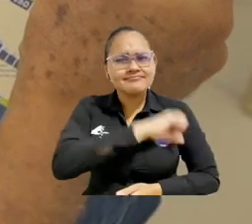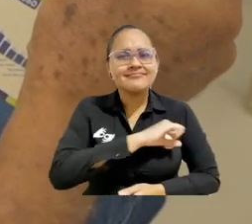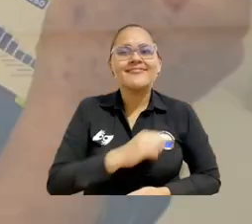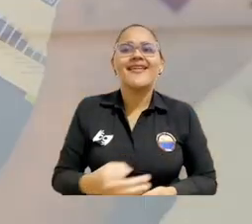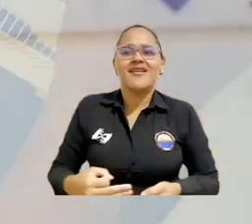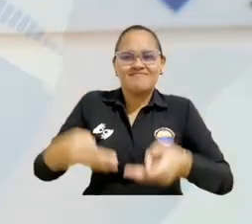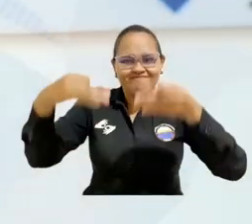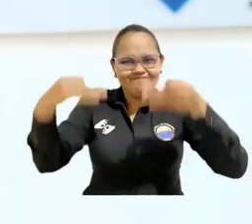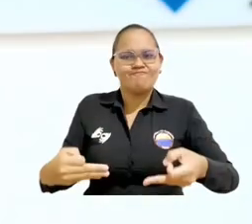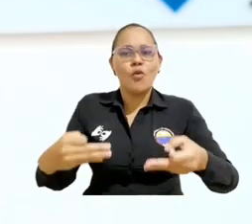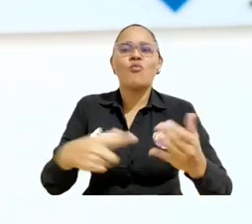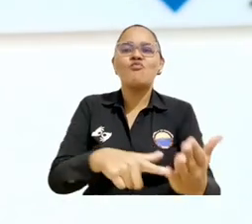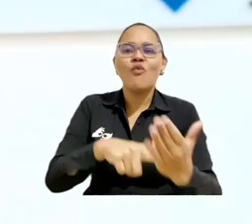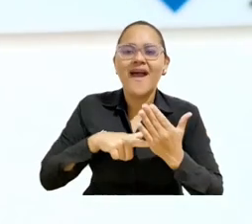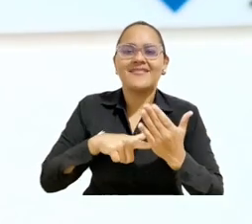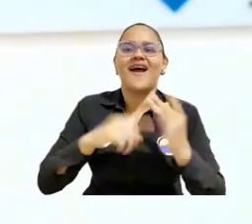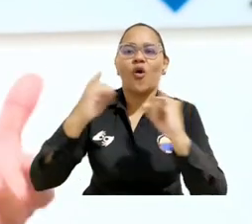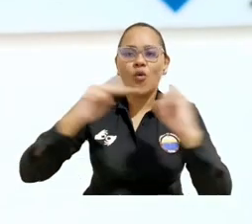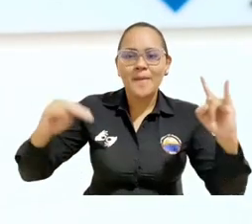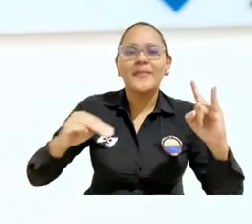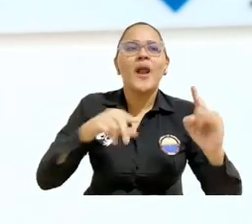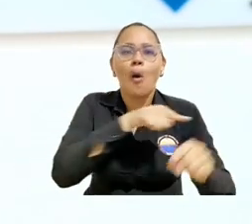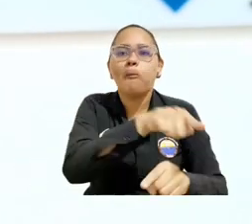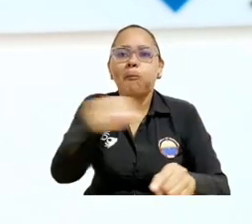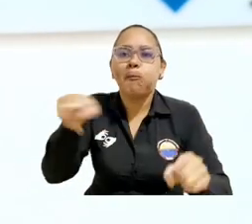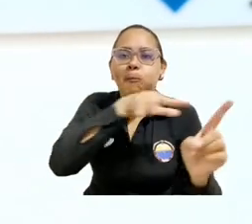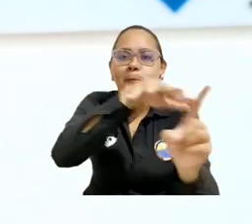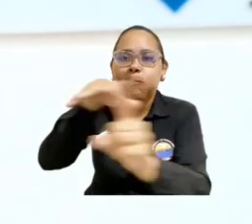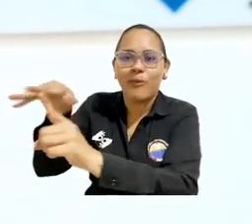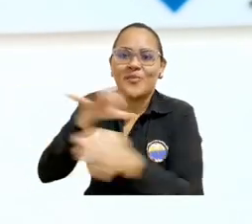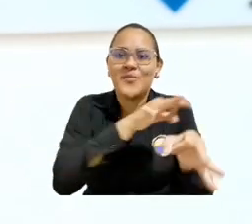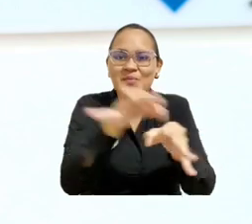Y esto consolida la presencia de Unimagdalena en el